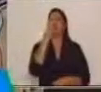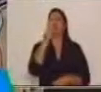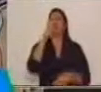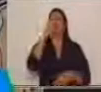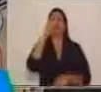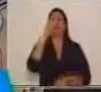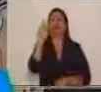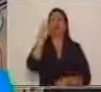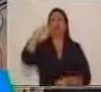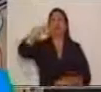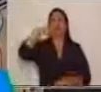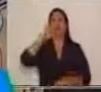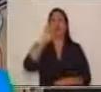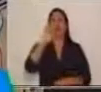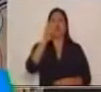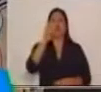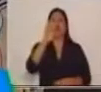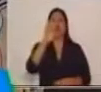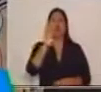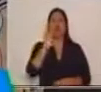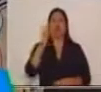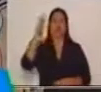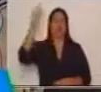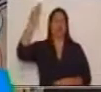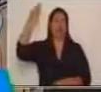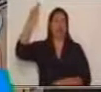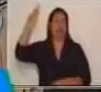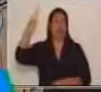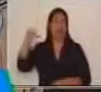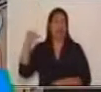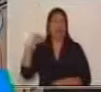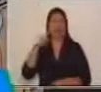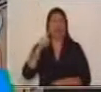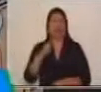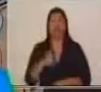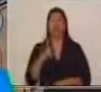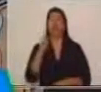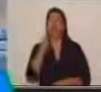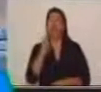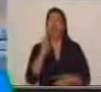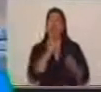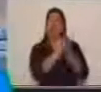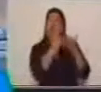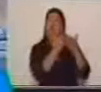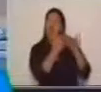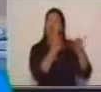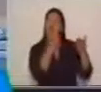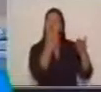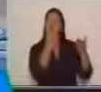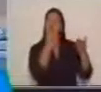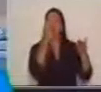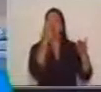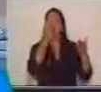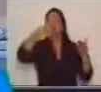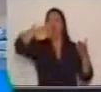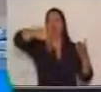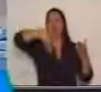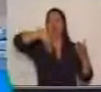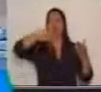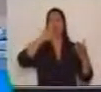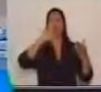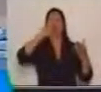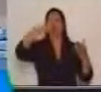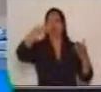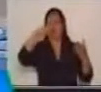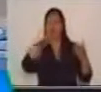es el Renacimiento inglés, autor de la obra Hamlet, una obra universal y muy bien conocida. Los invito a cada uno de